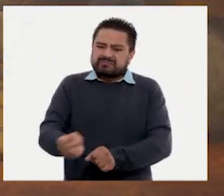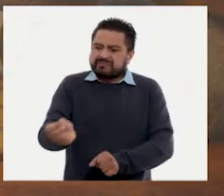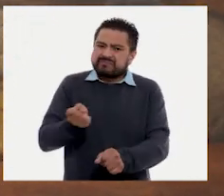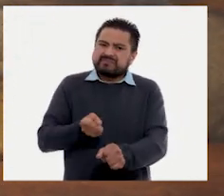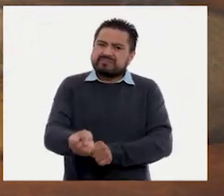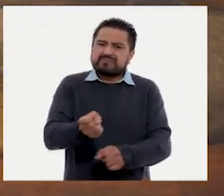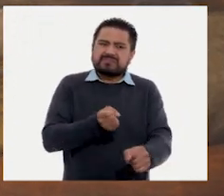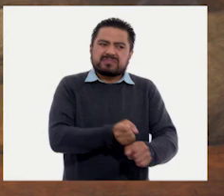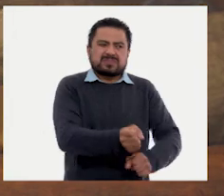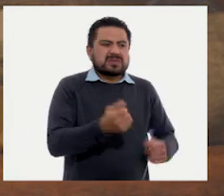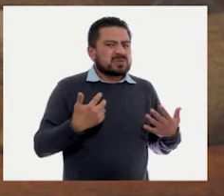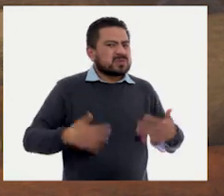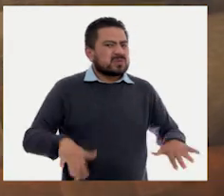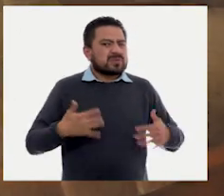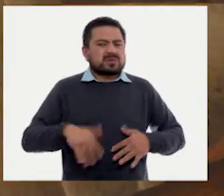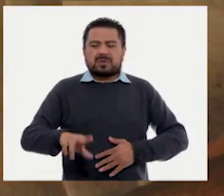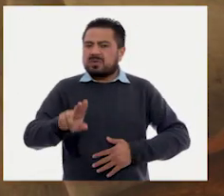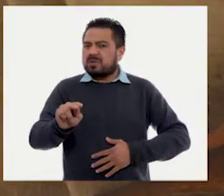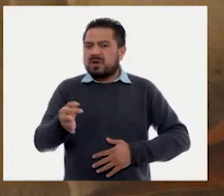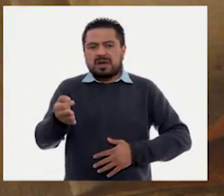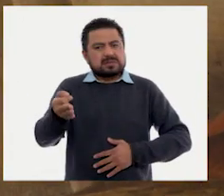¿sí? El no aceptar